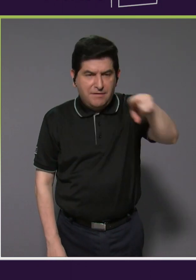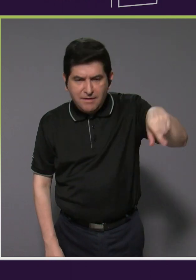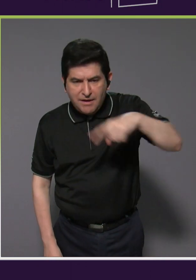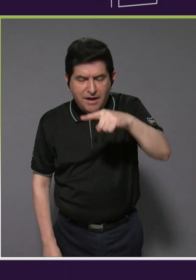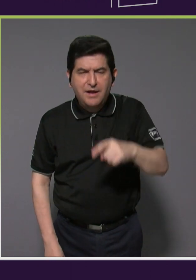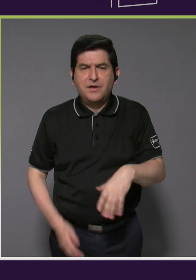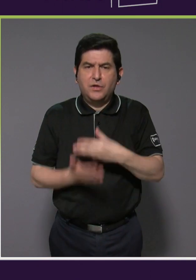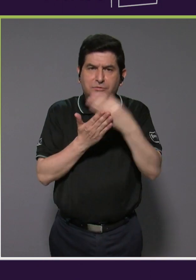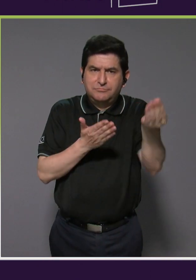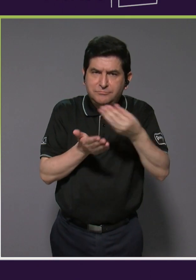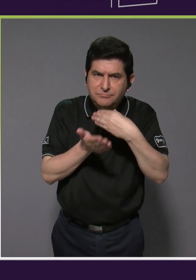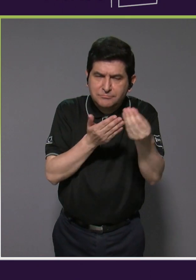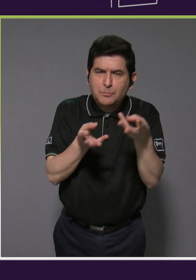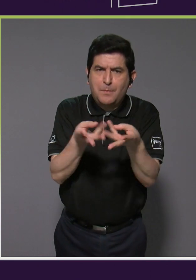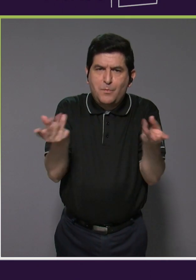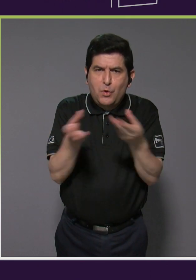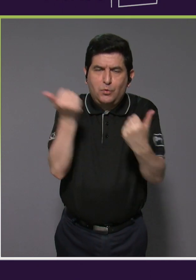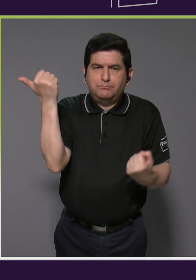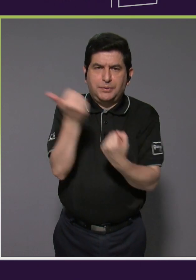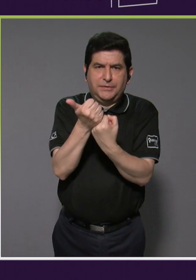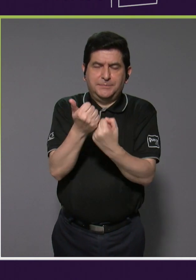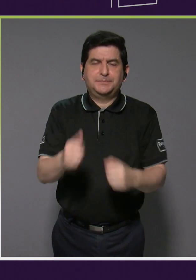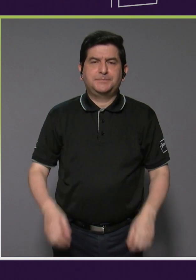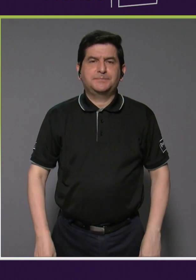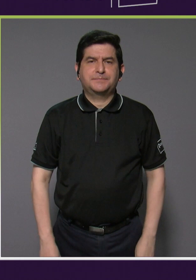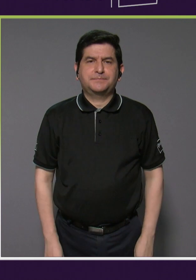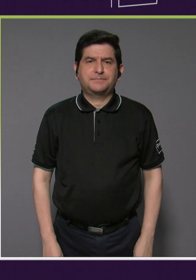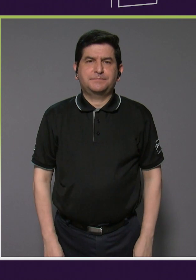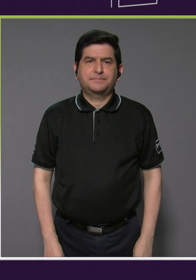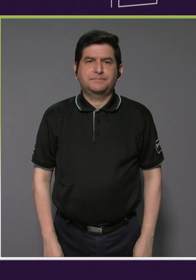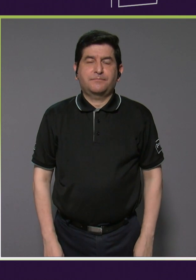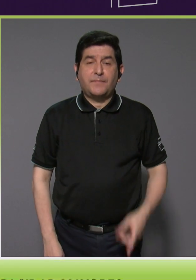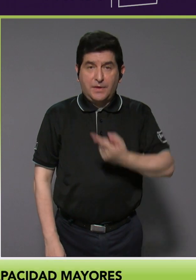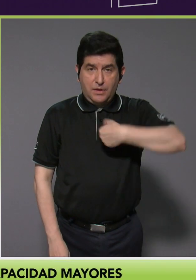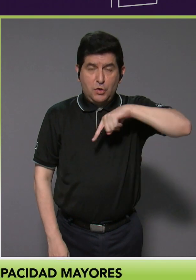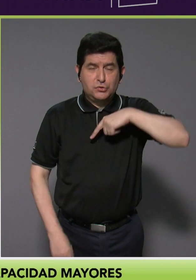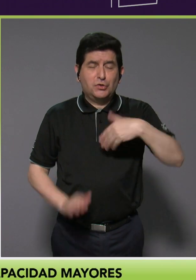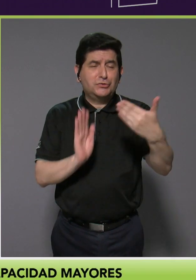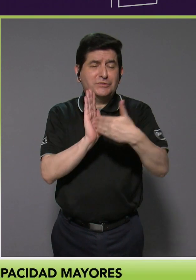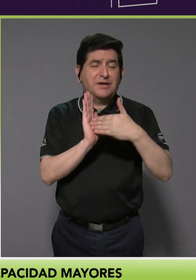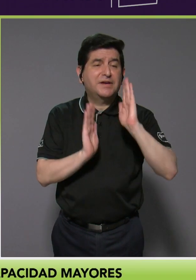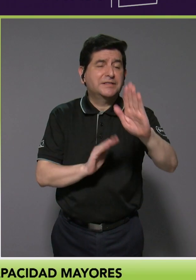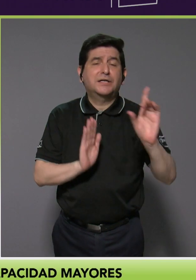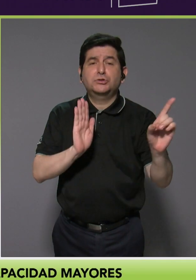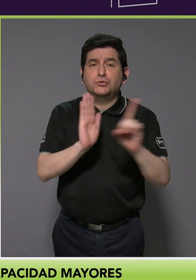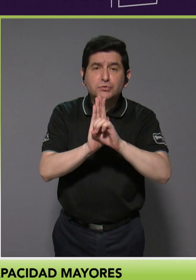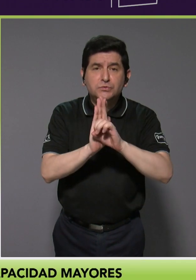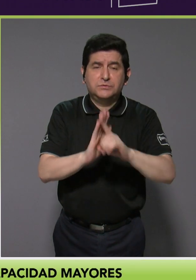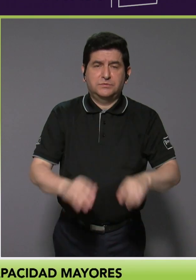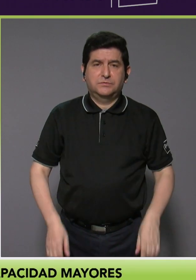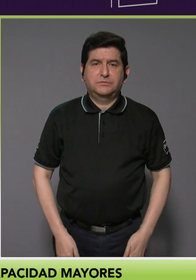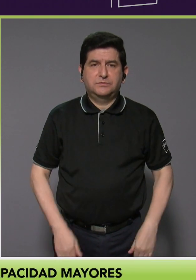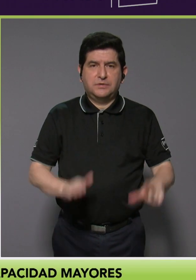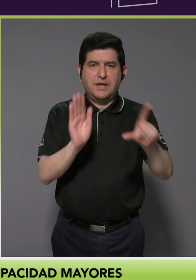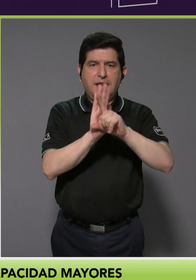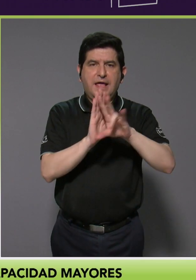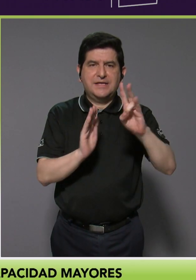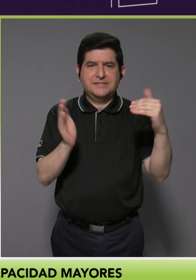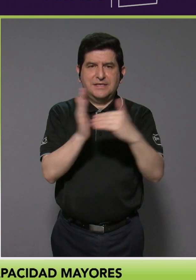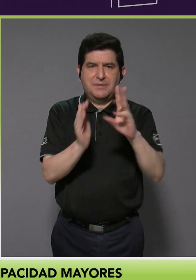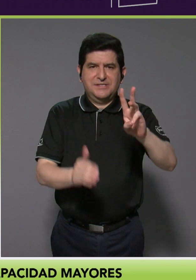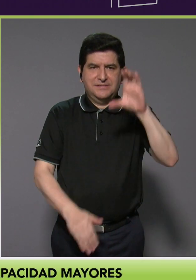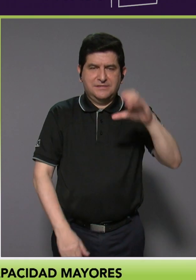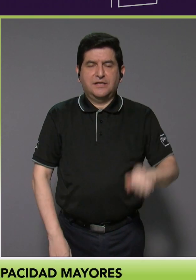la adquisición de estos productos de apoyo. Entonces le estamos vulnerando sus derechos. La ley